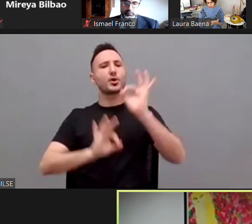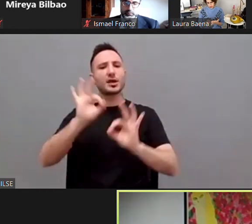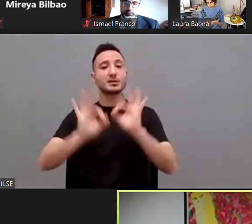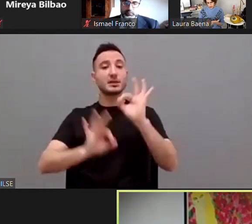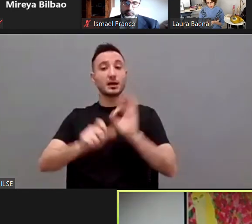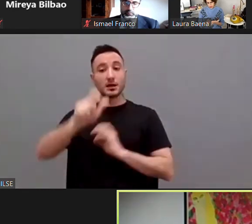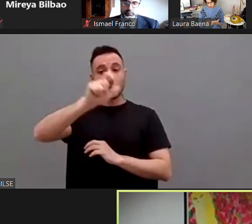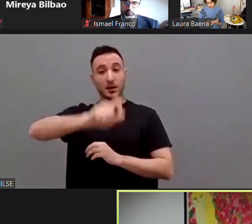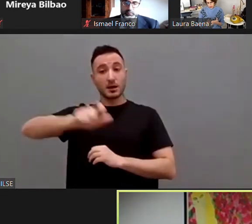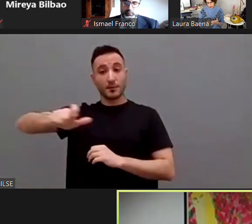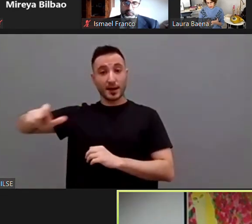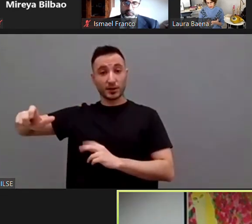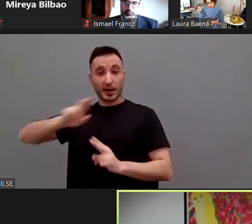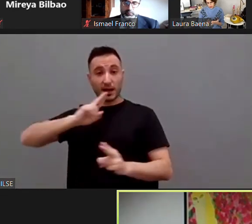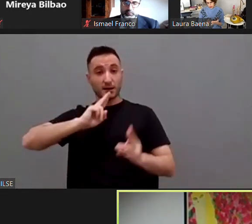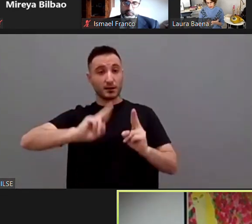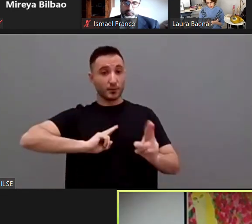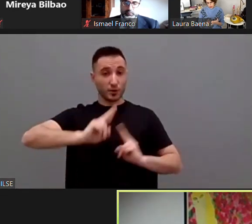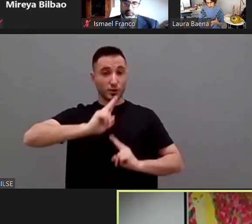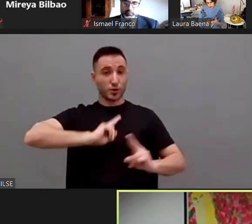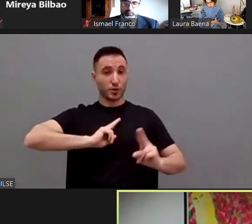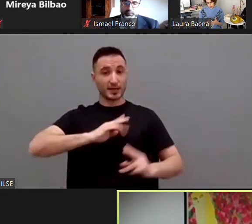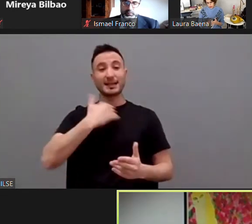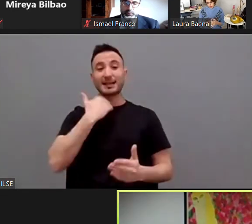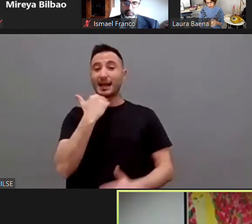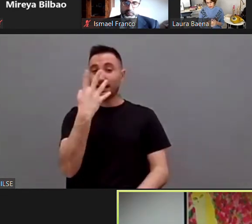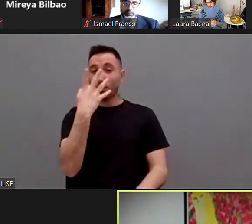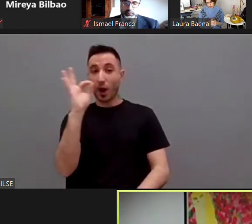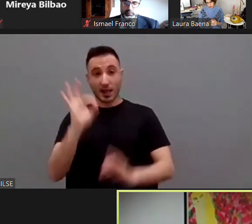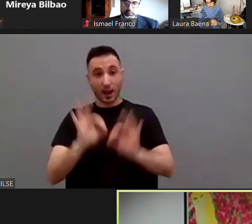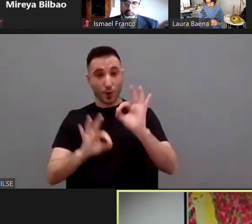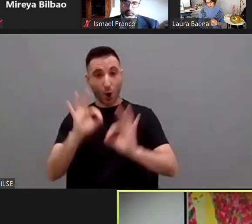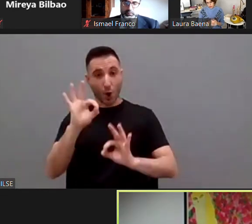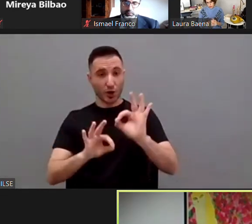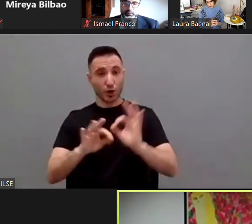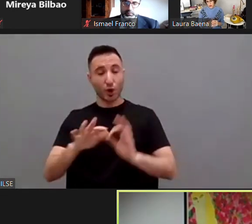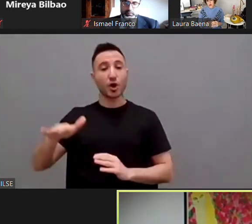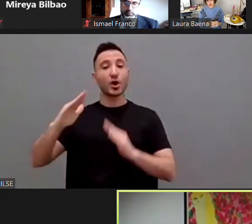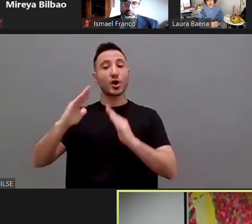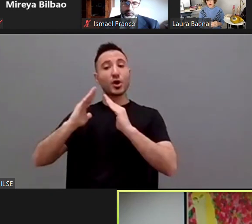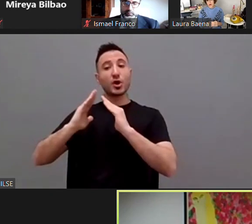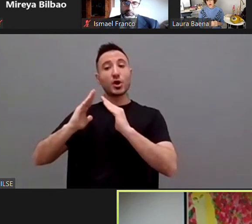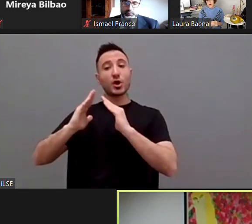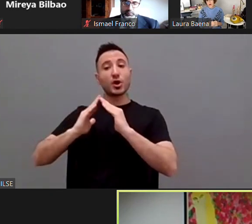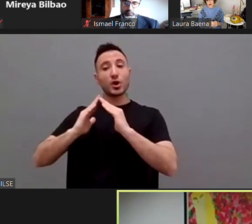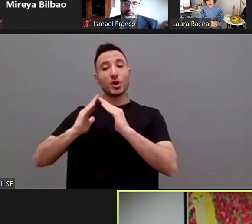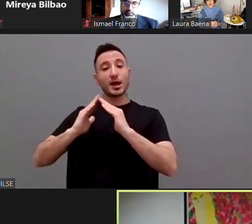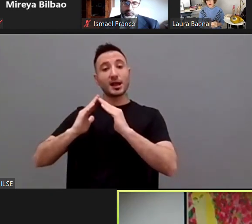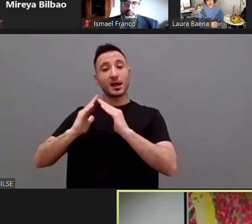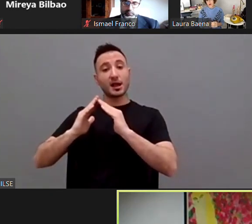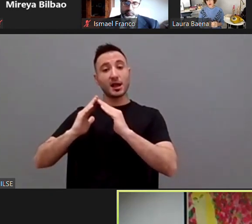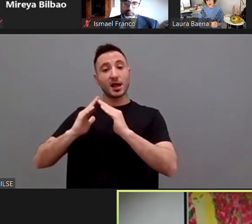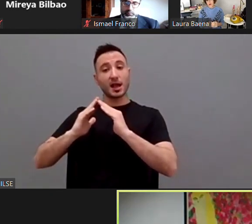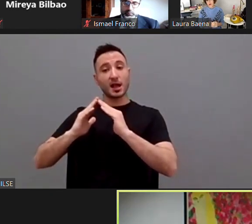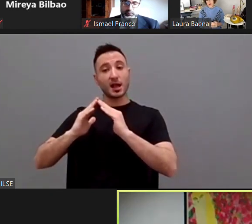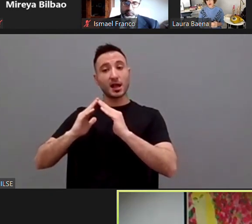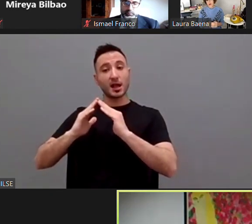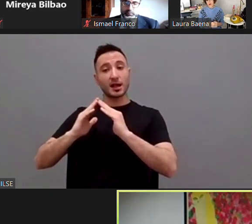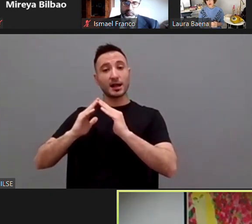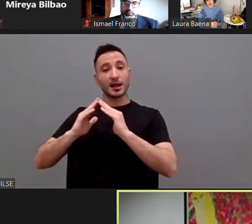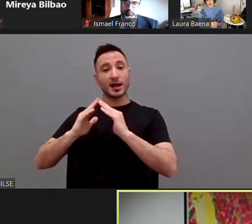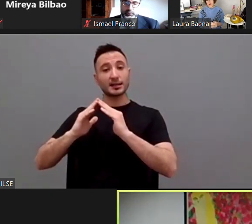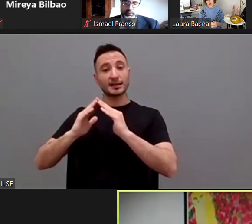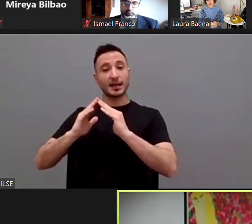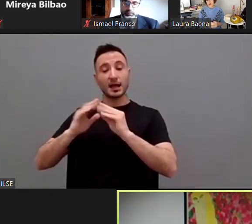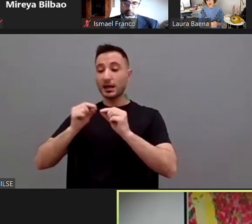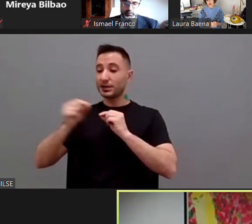nos respondieron, casi el 40%, vivían en espacios, en domicilios de menos de